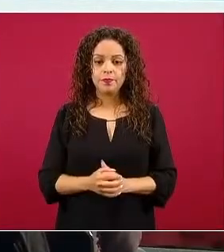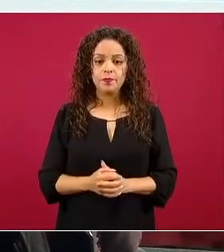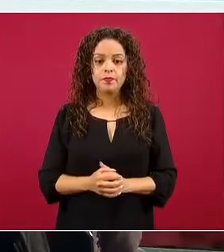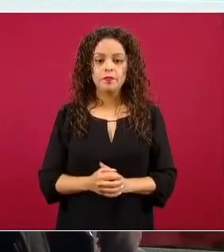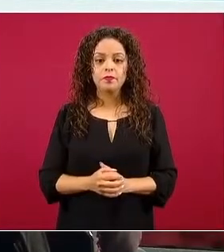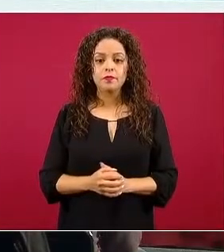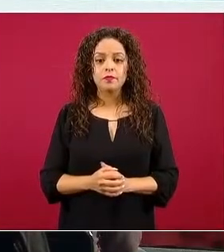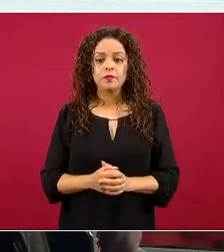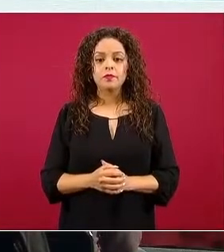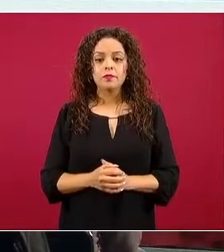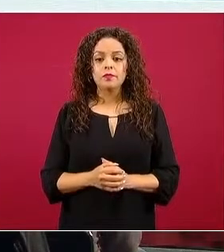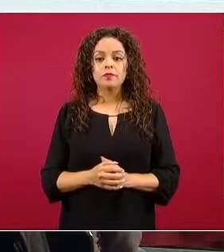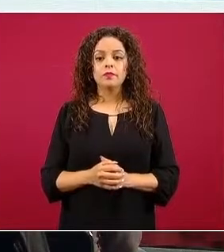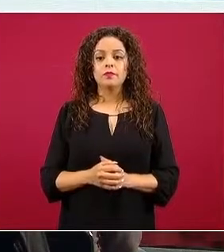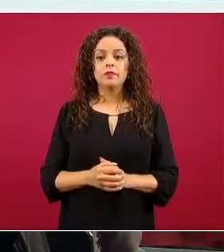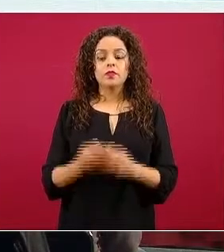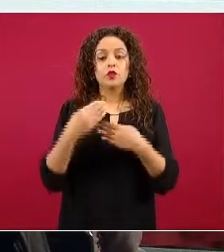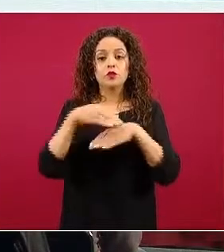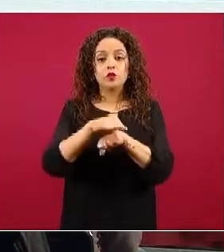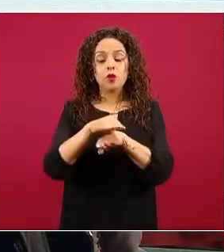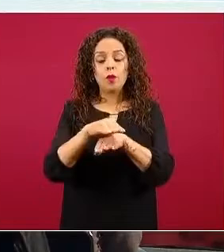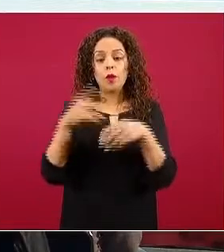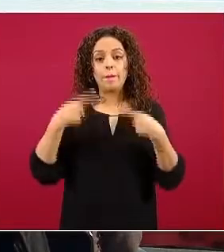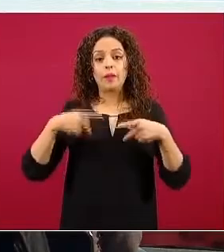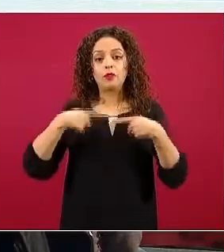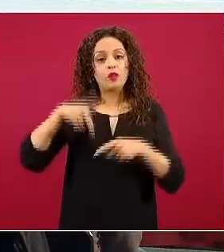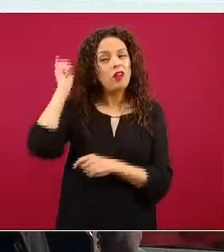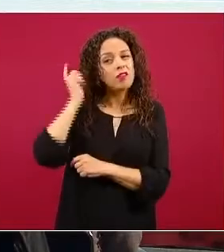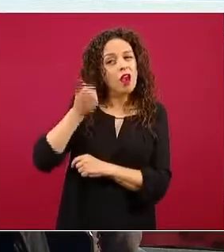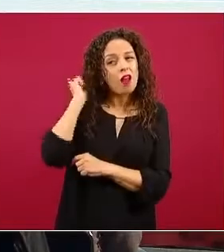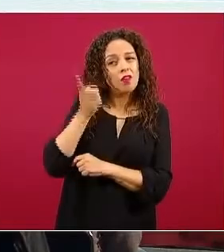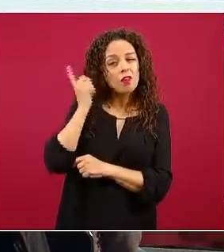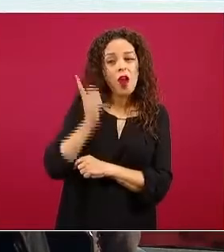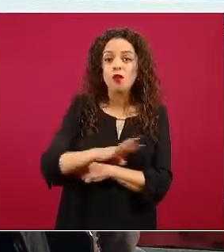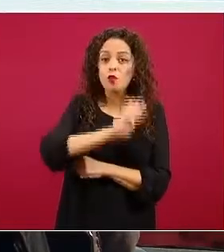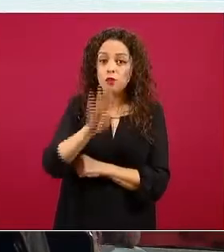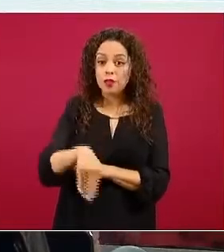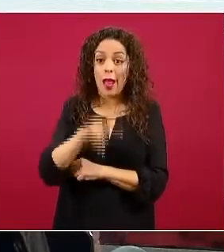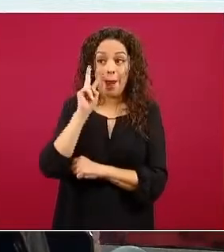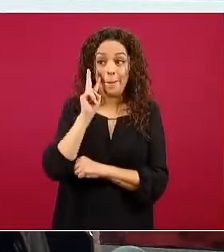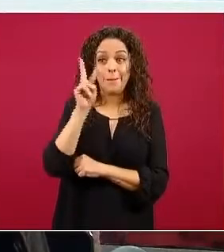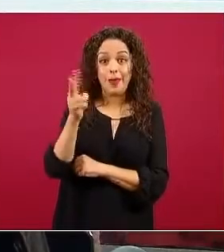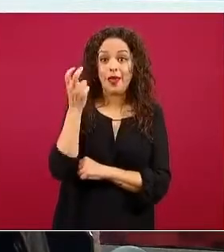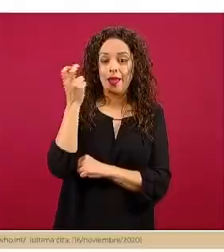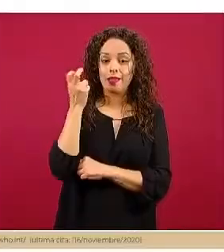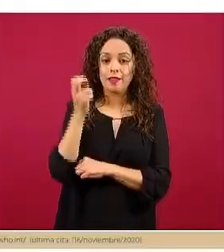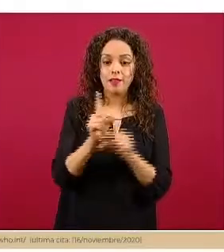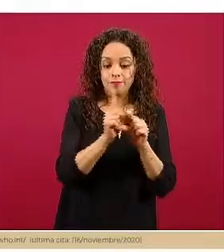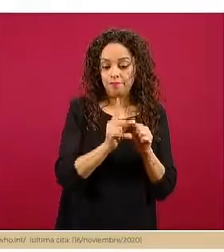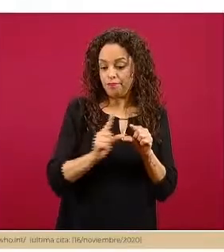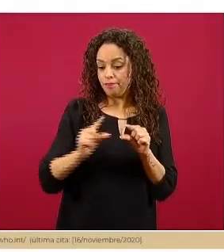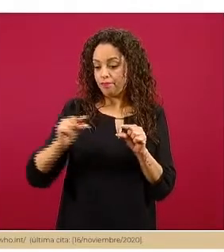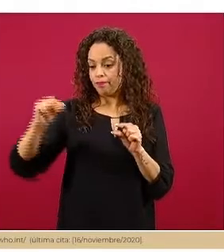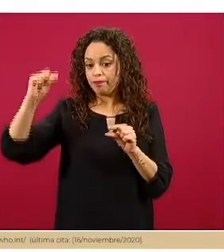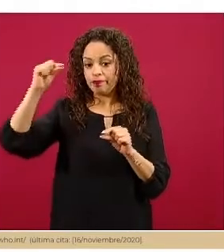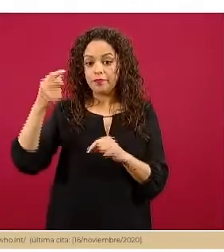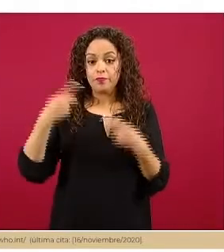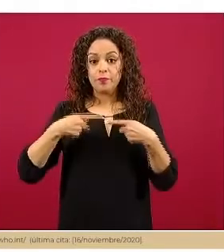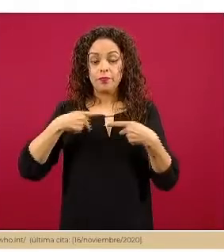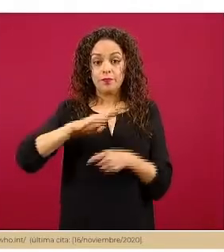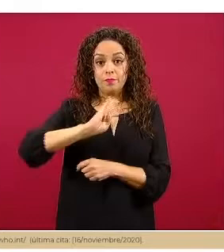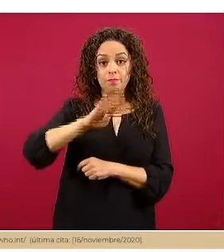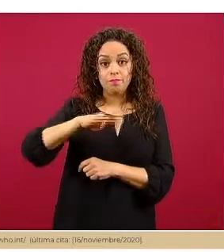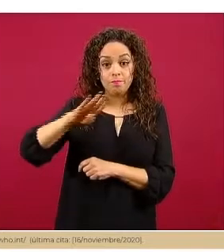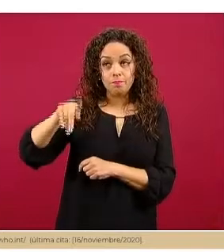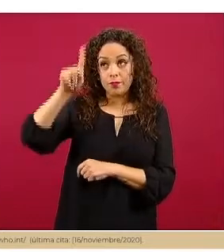Sobre defunciones diarias, igual, observen cómo la curva epidémica de las defunciones en Europa